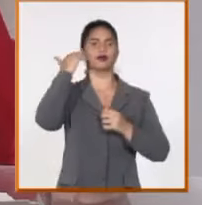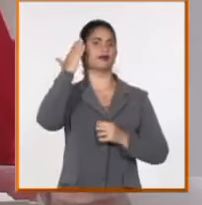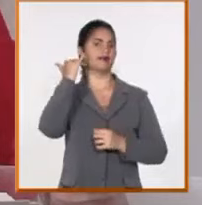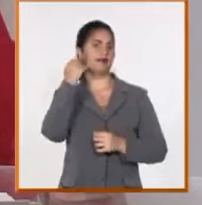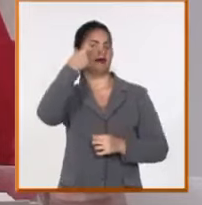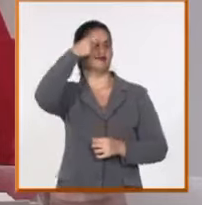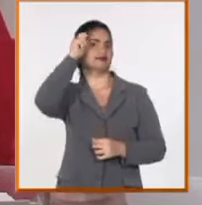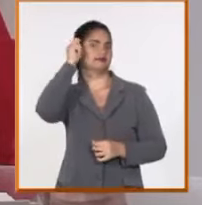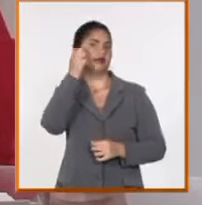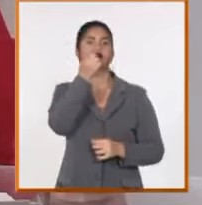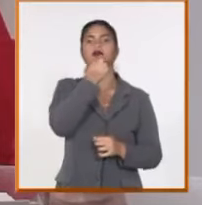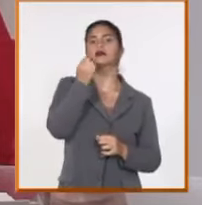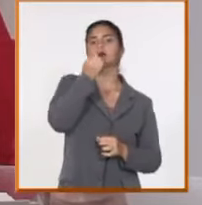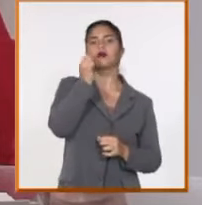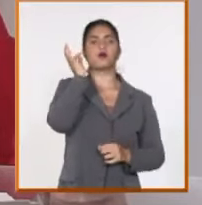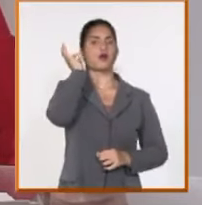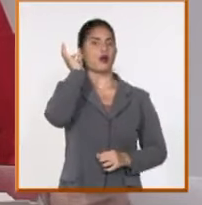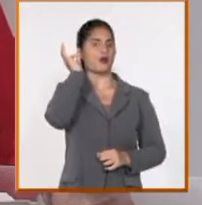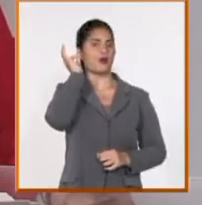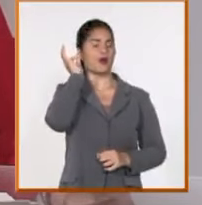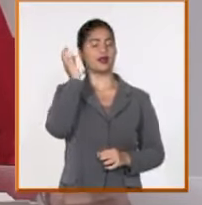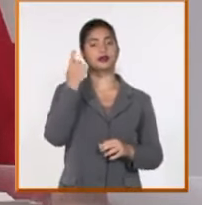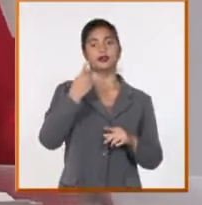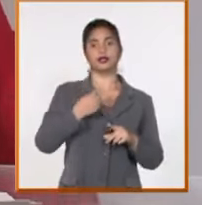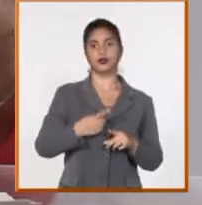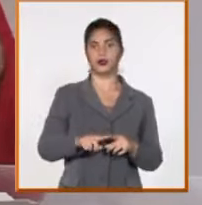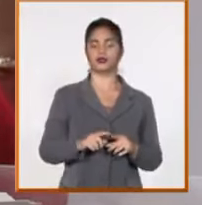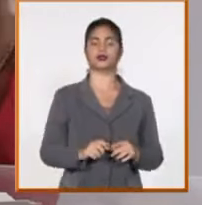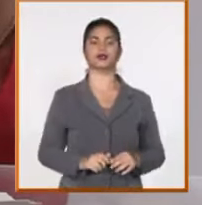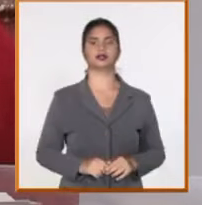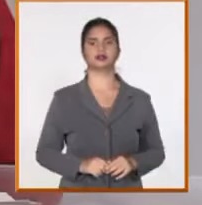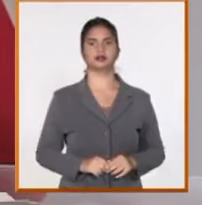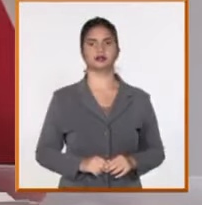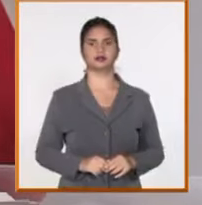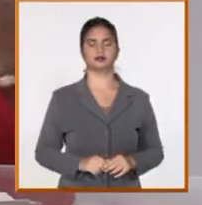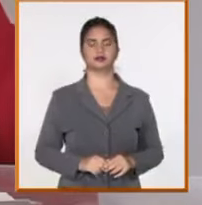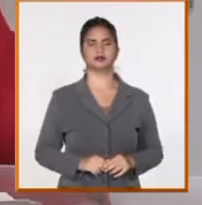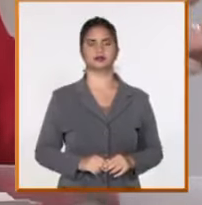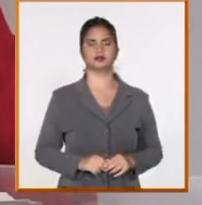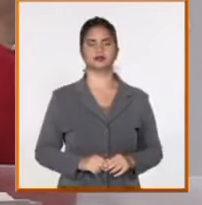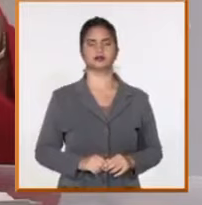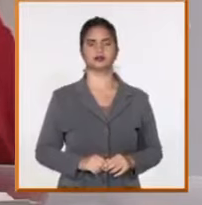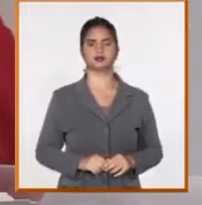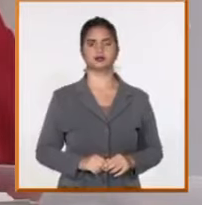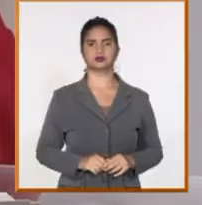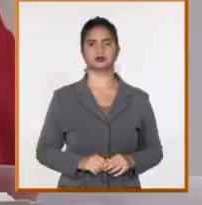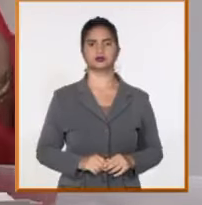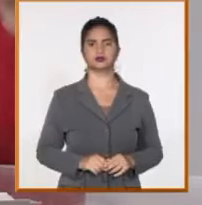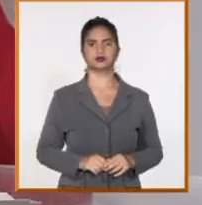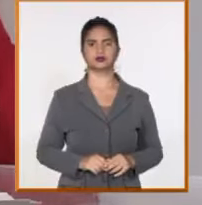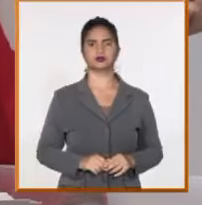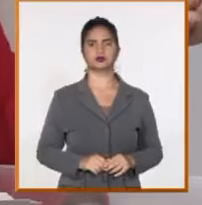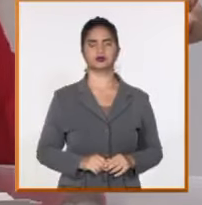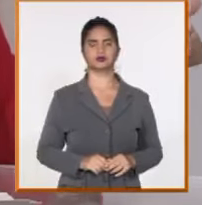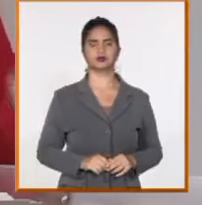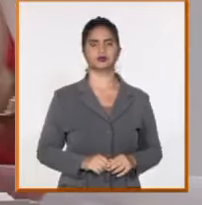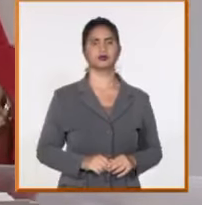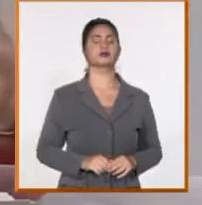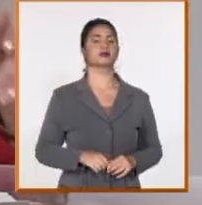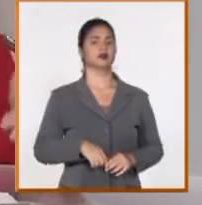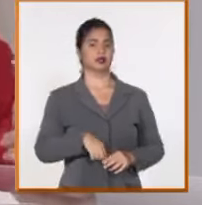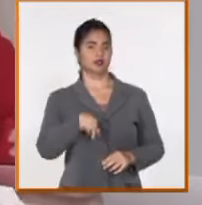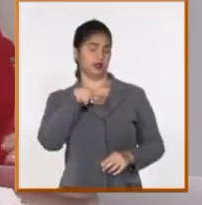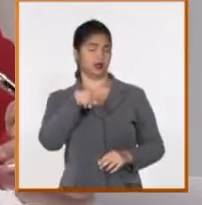elaboración de pintura y de eh eh sustitución del Liner y cartoncillo por el